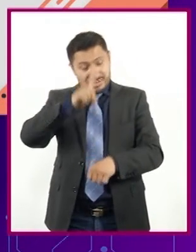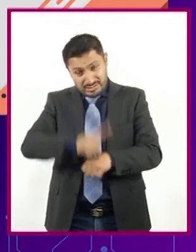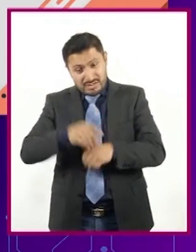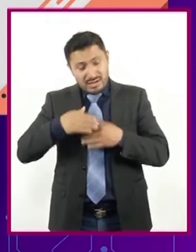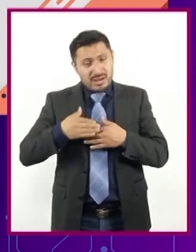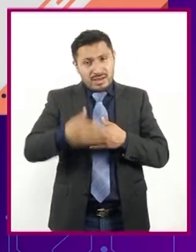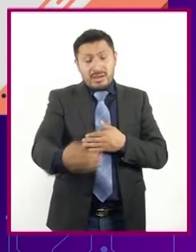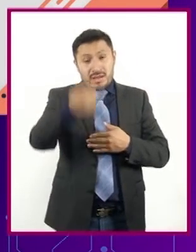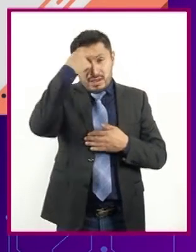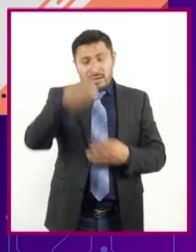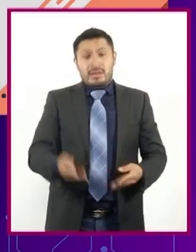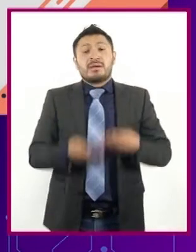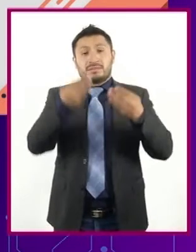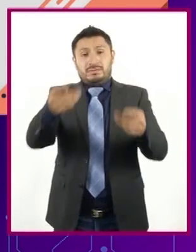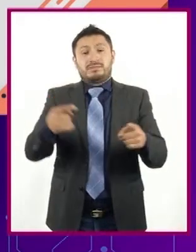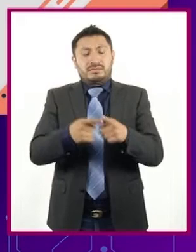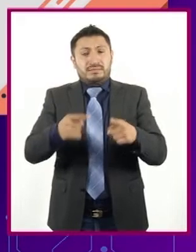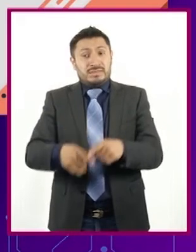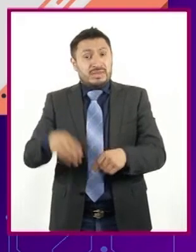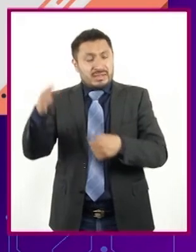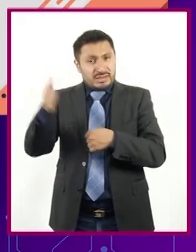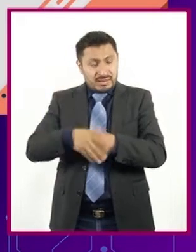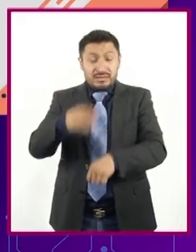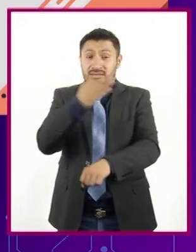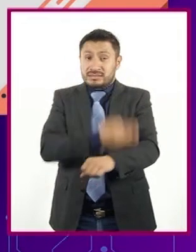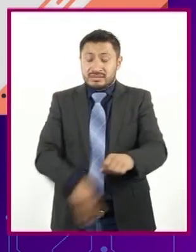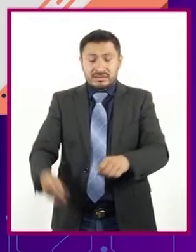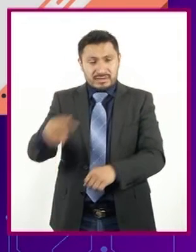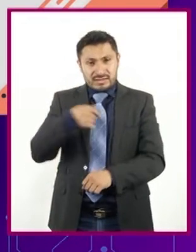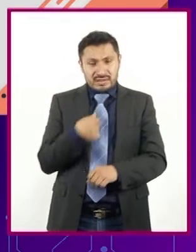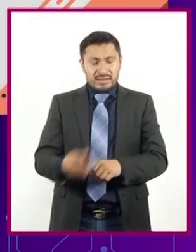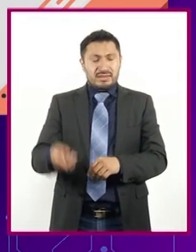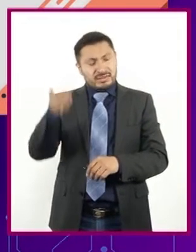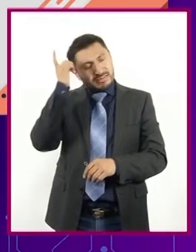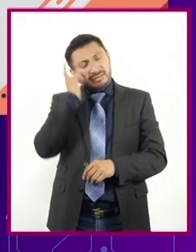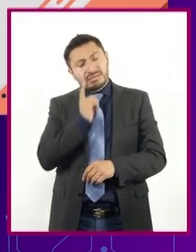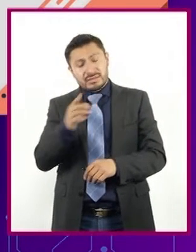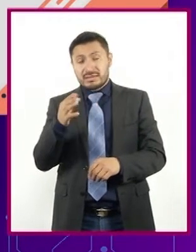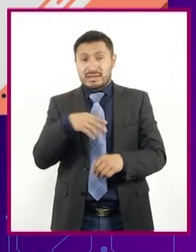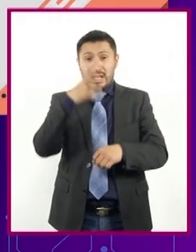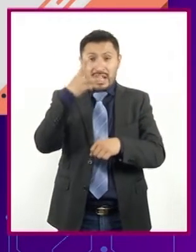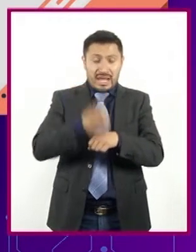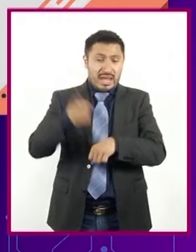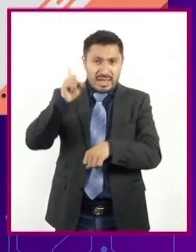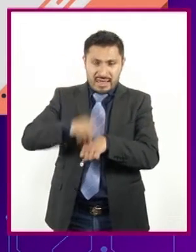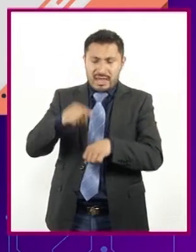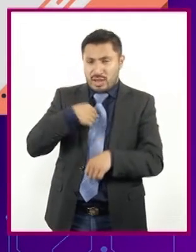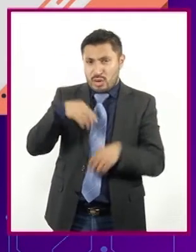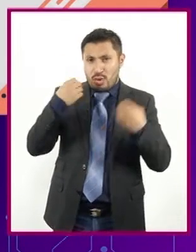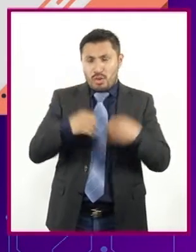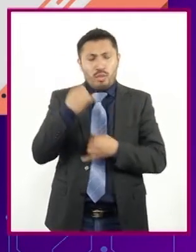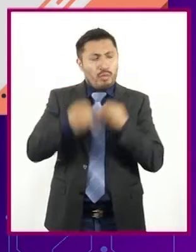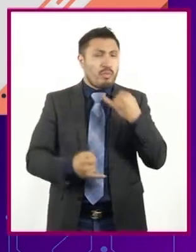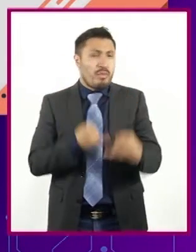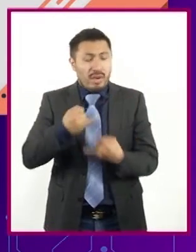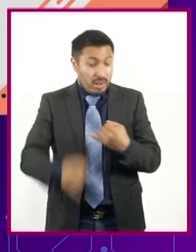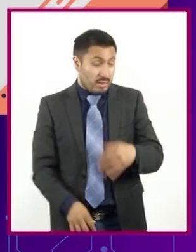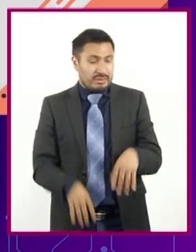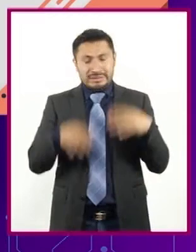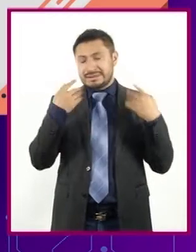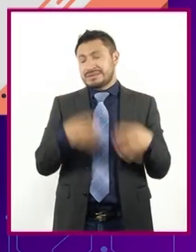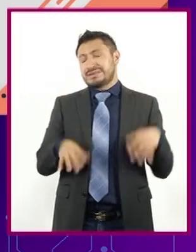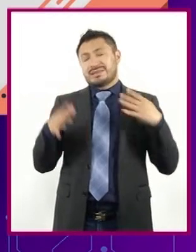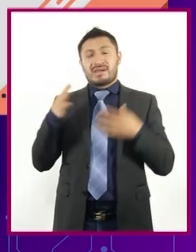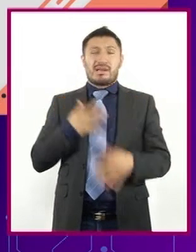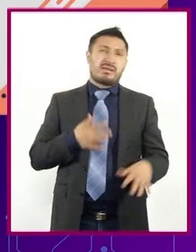antes de la entrega. La tarde siguiente tomé una siesta y mi tercer día lo ocupé para jugar. Estaba